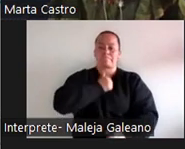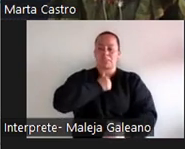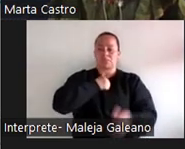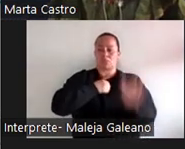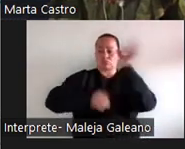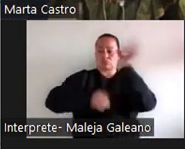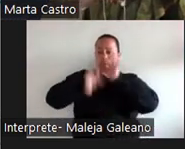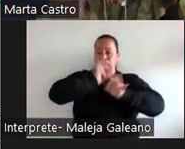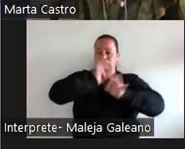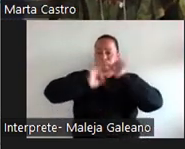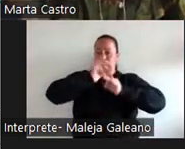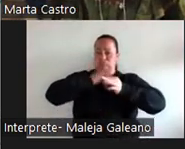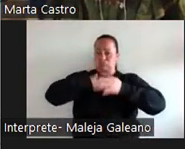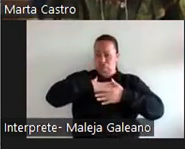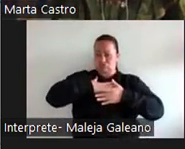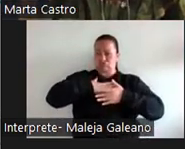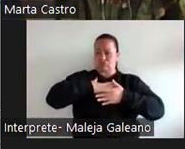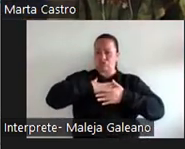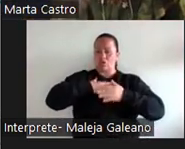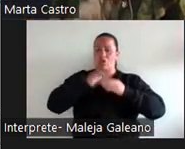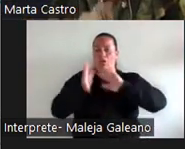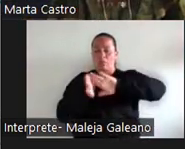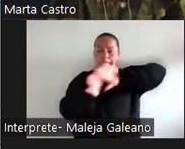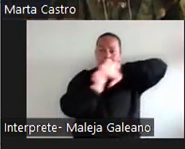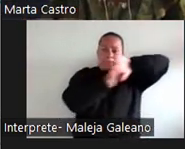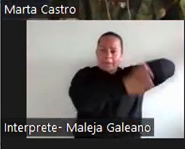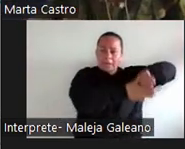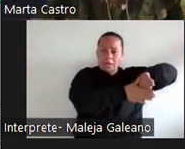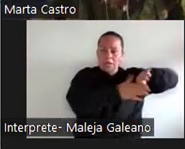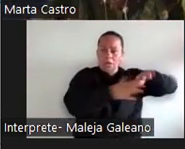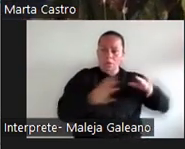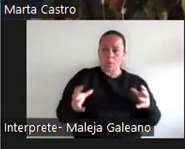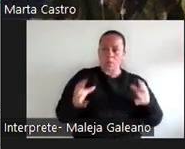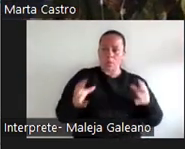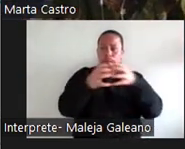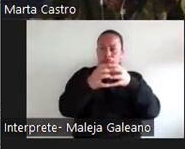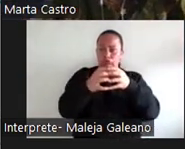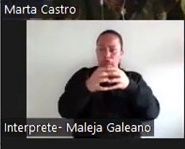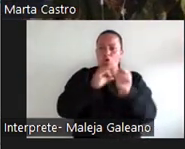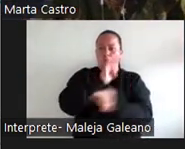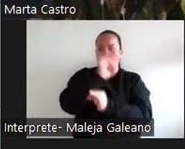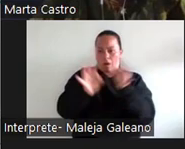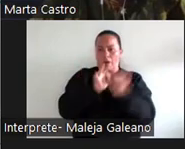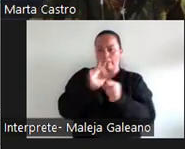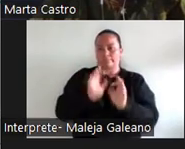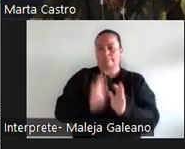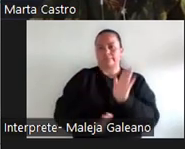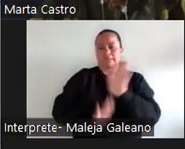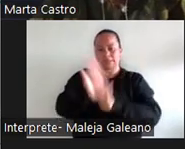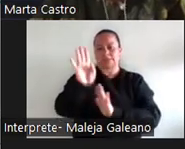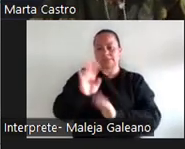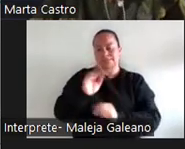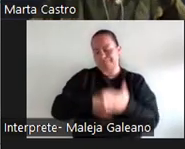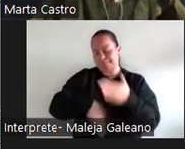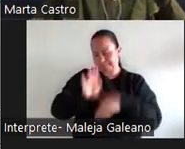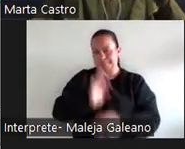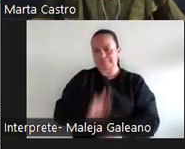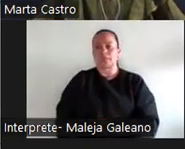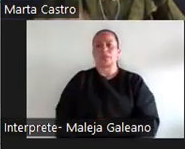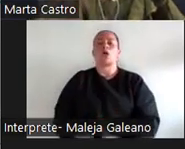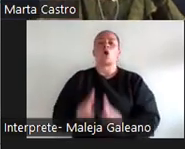y estamos dejando de lado la noción colectiva del cuidado esto Igual también lo voy a desarrollar más adelante siguiente